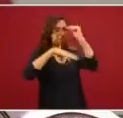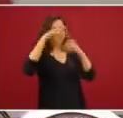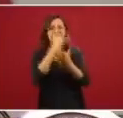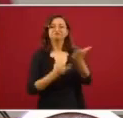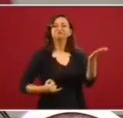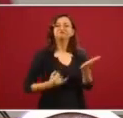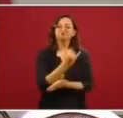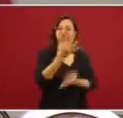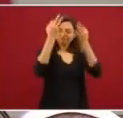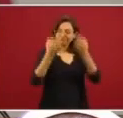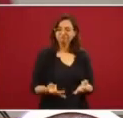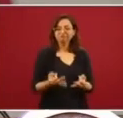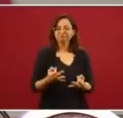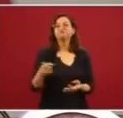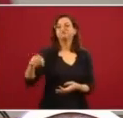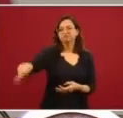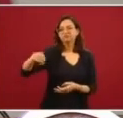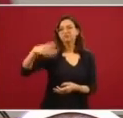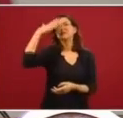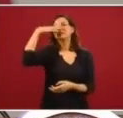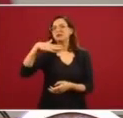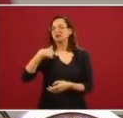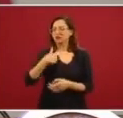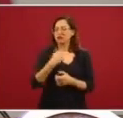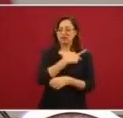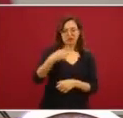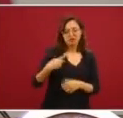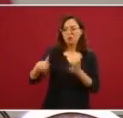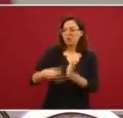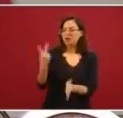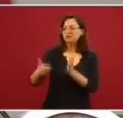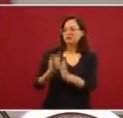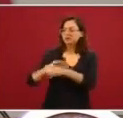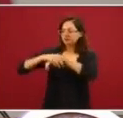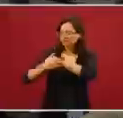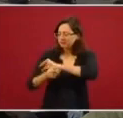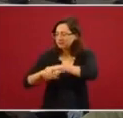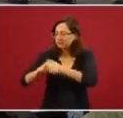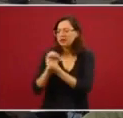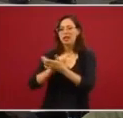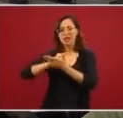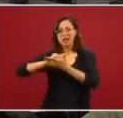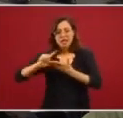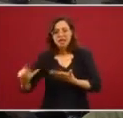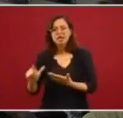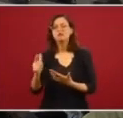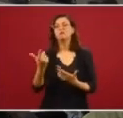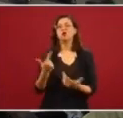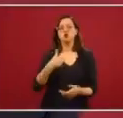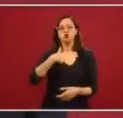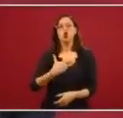correctas es una ciudadanía que sabe que tiene que lavarse las manos de manera frecuente es una ciudadanía que sabe que si tiene que